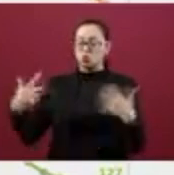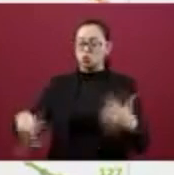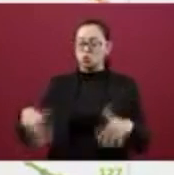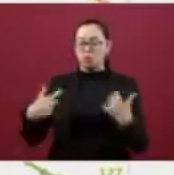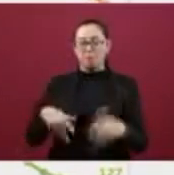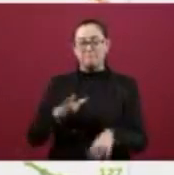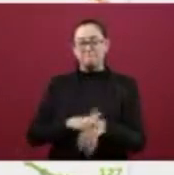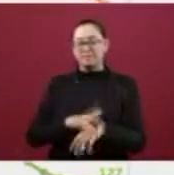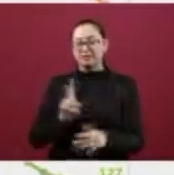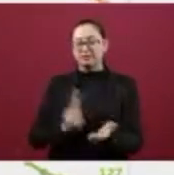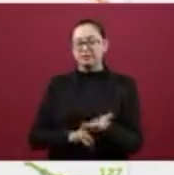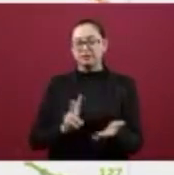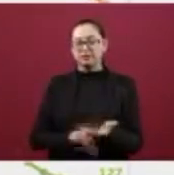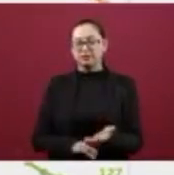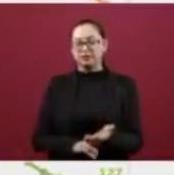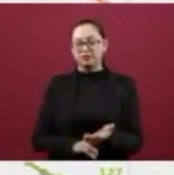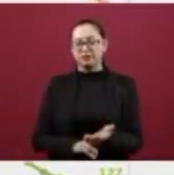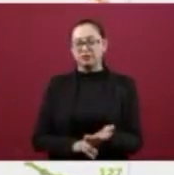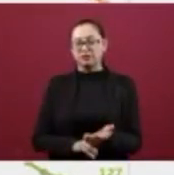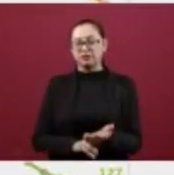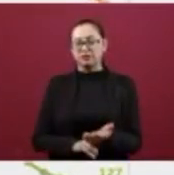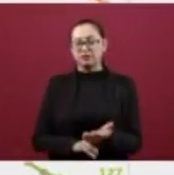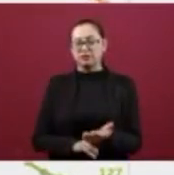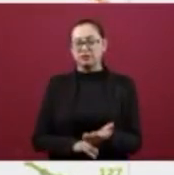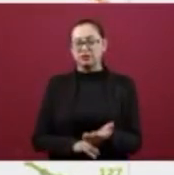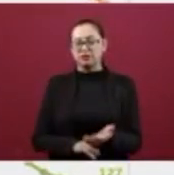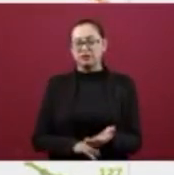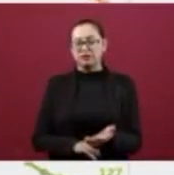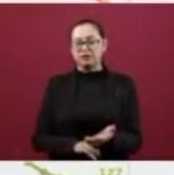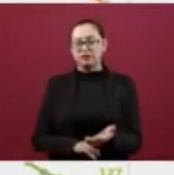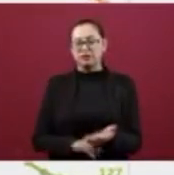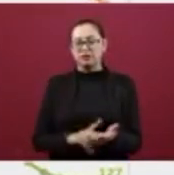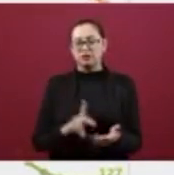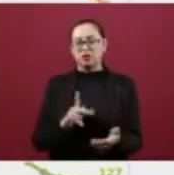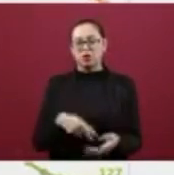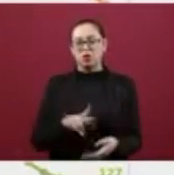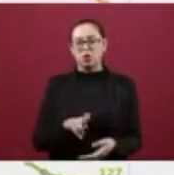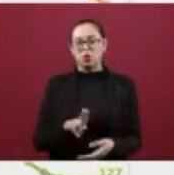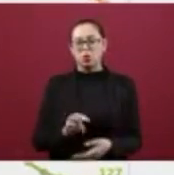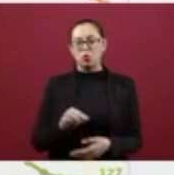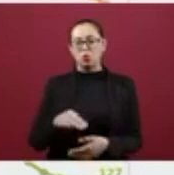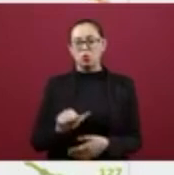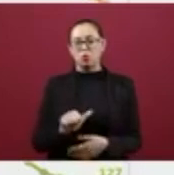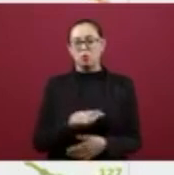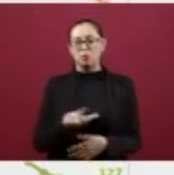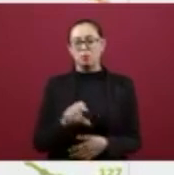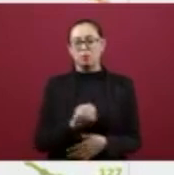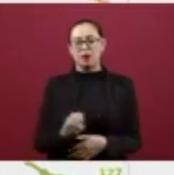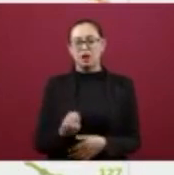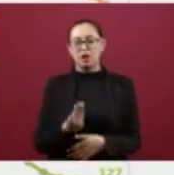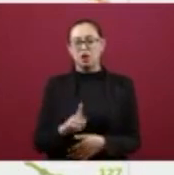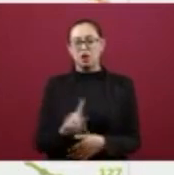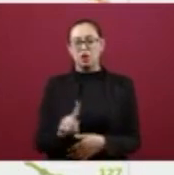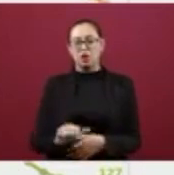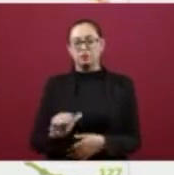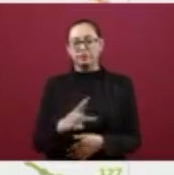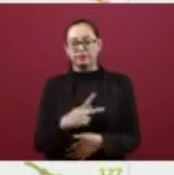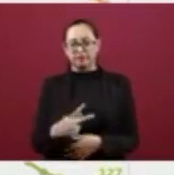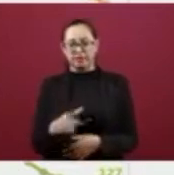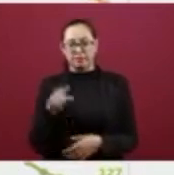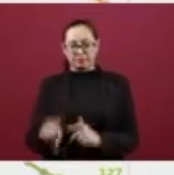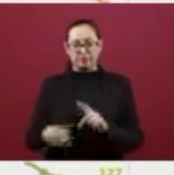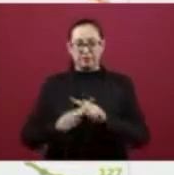de hoy, que es Cumalozap. Bueno, Cumalozap entró en operación y en un determinado momento se llegó a